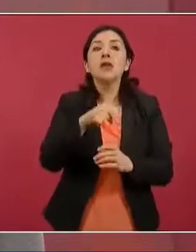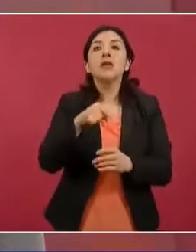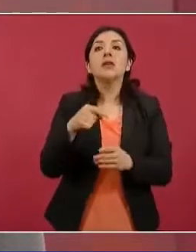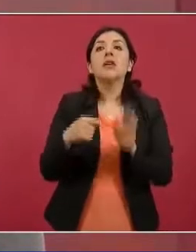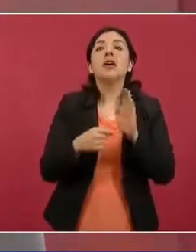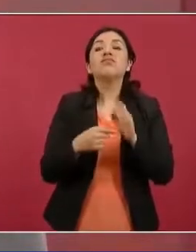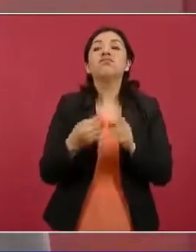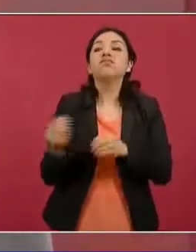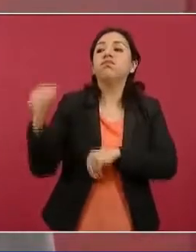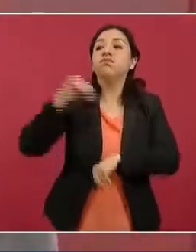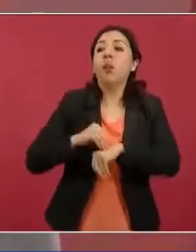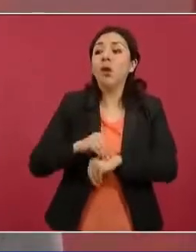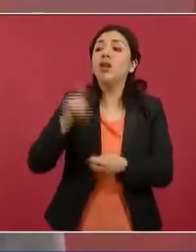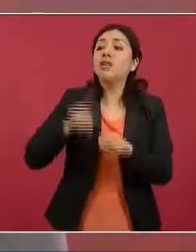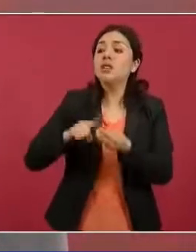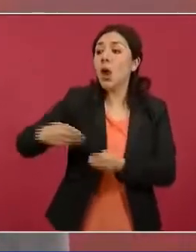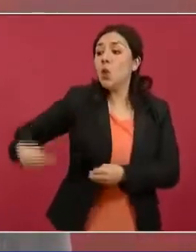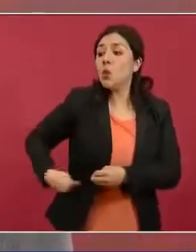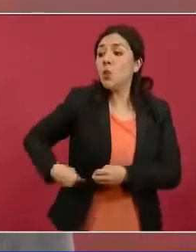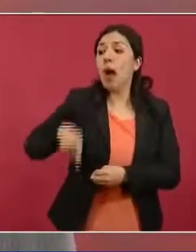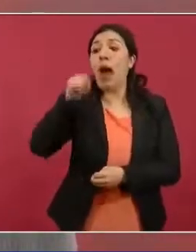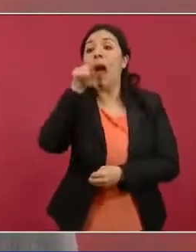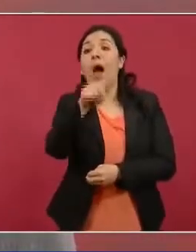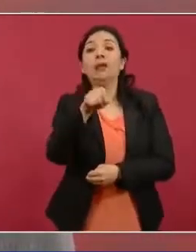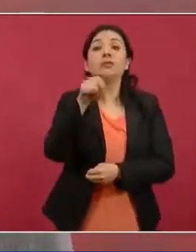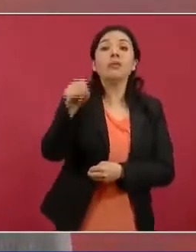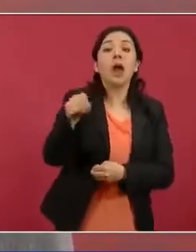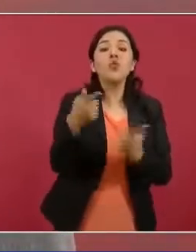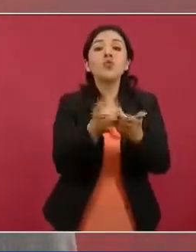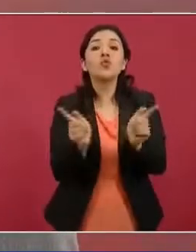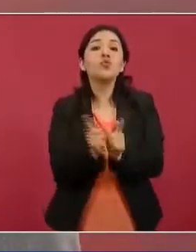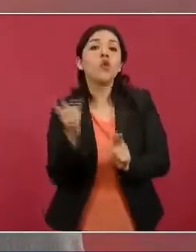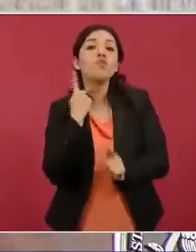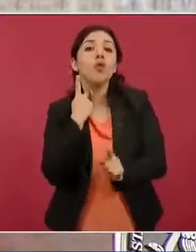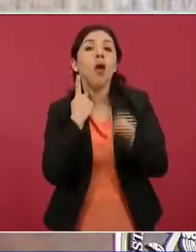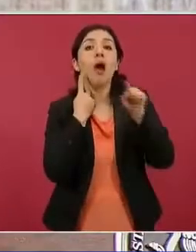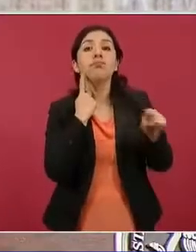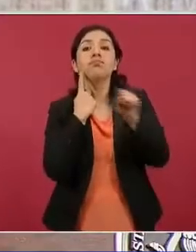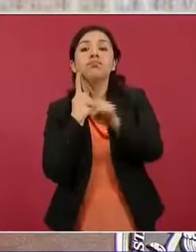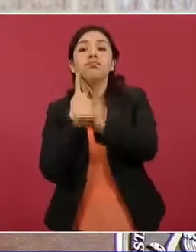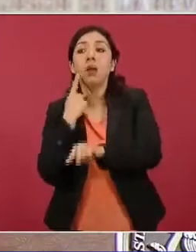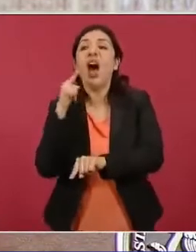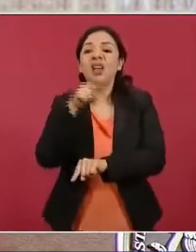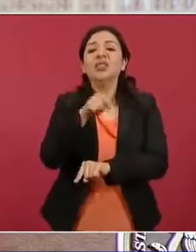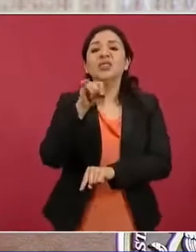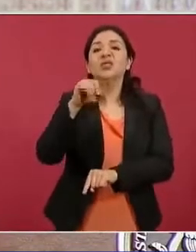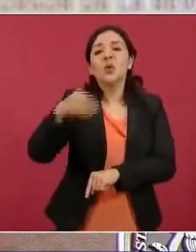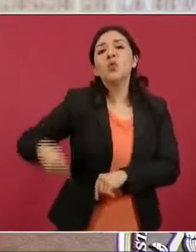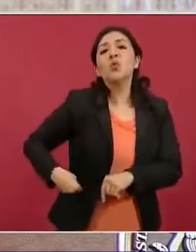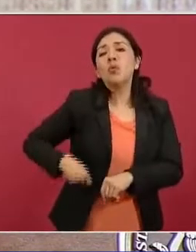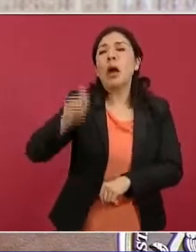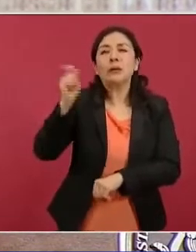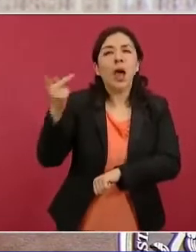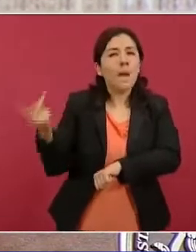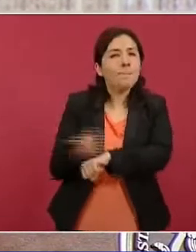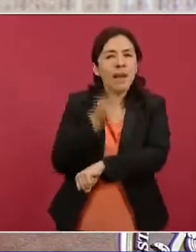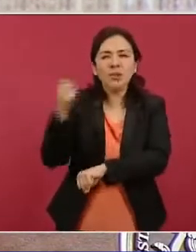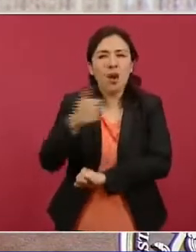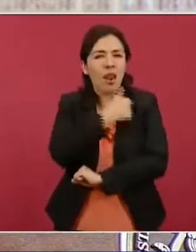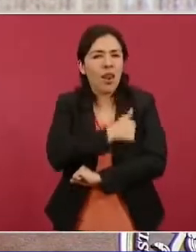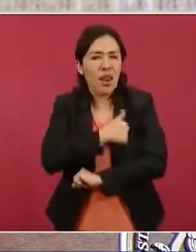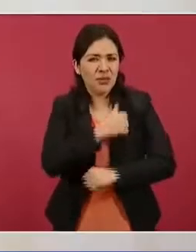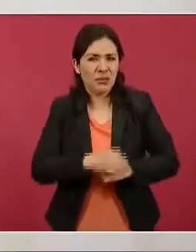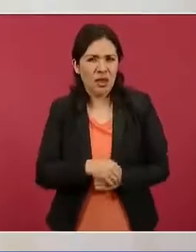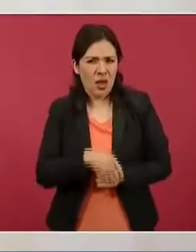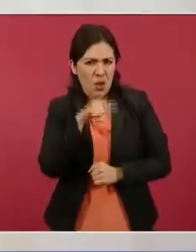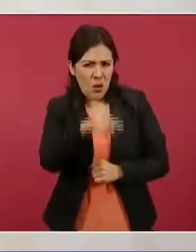a un partido de lo sucedido y ese